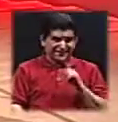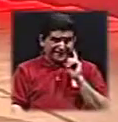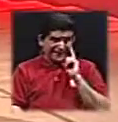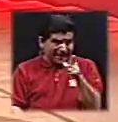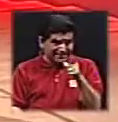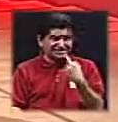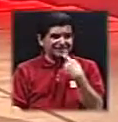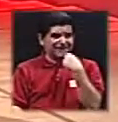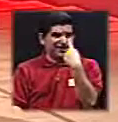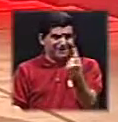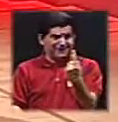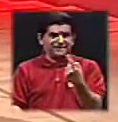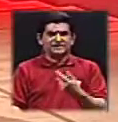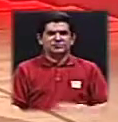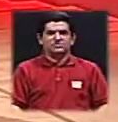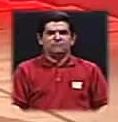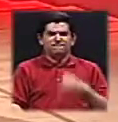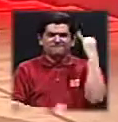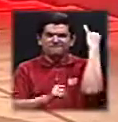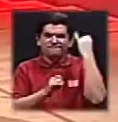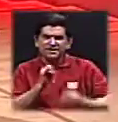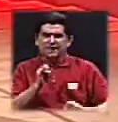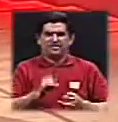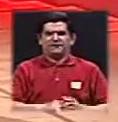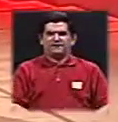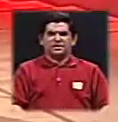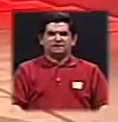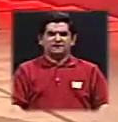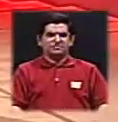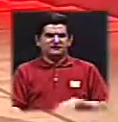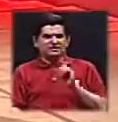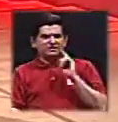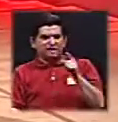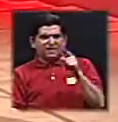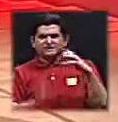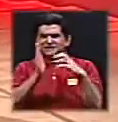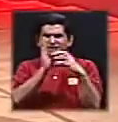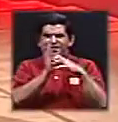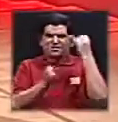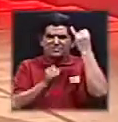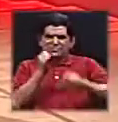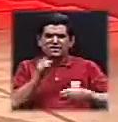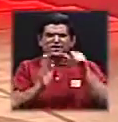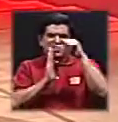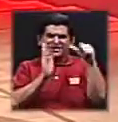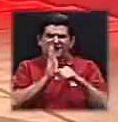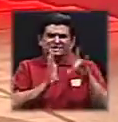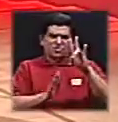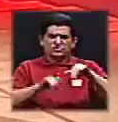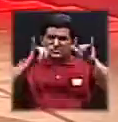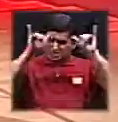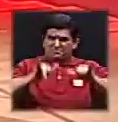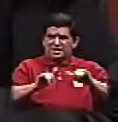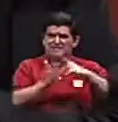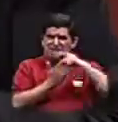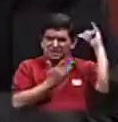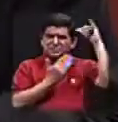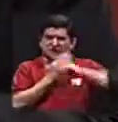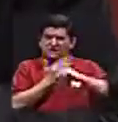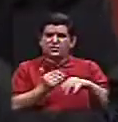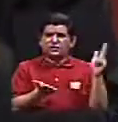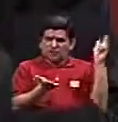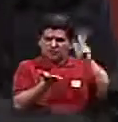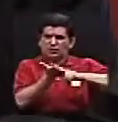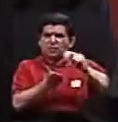el pronunciamiento. Al final, este párrafo final del artículo 7 se mantuvo en el proyecto que fue